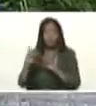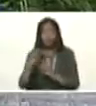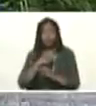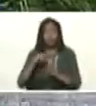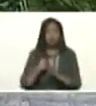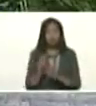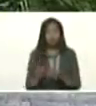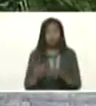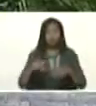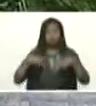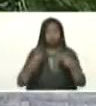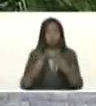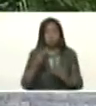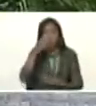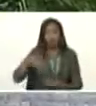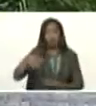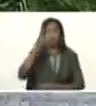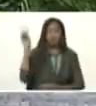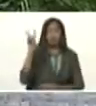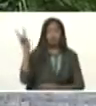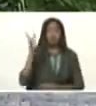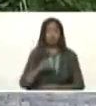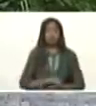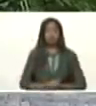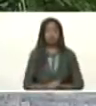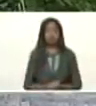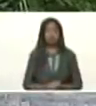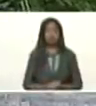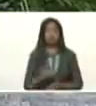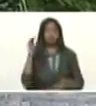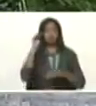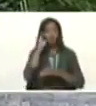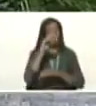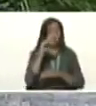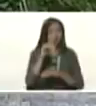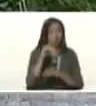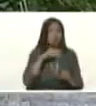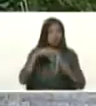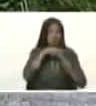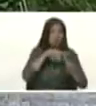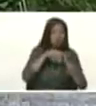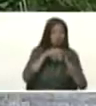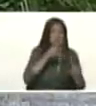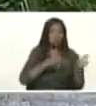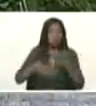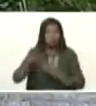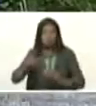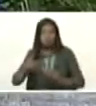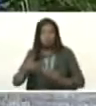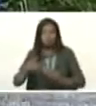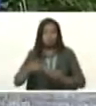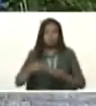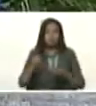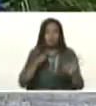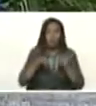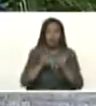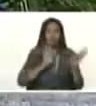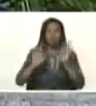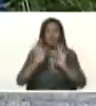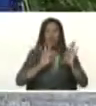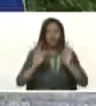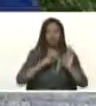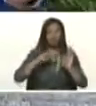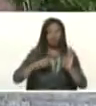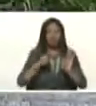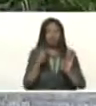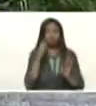se lo ratifico al pueblo de Venezuela. Más allá de las conspiraciones, más allá de los shows que